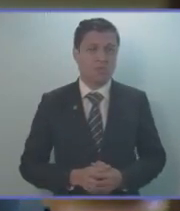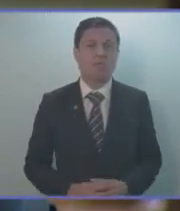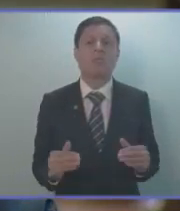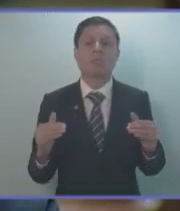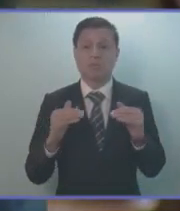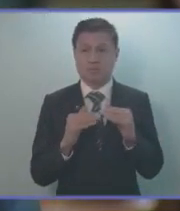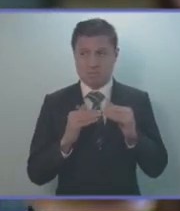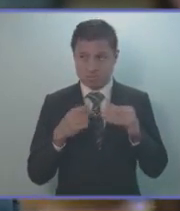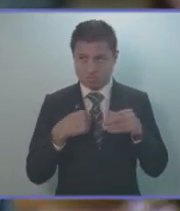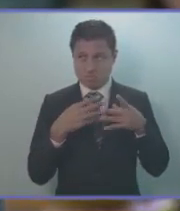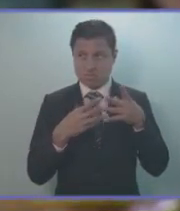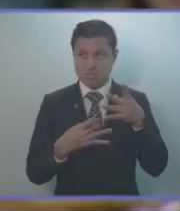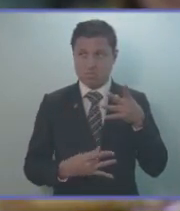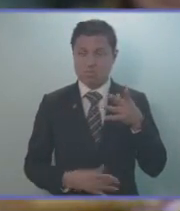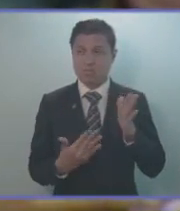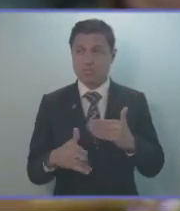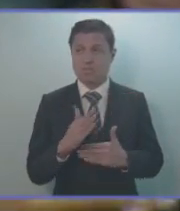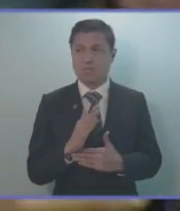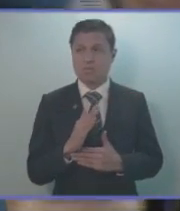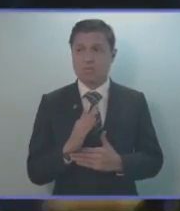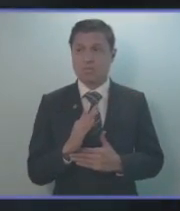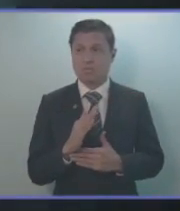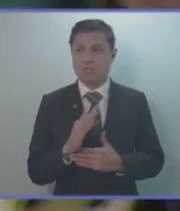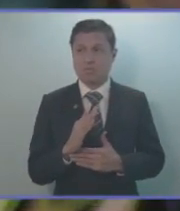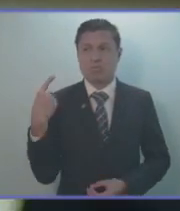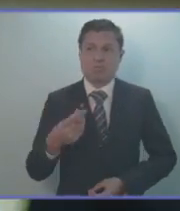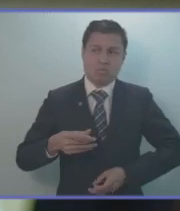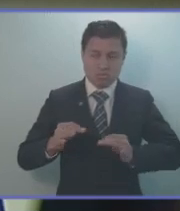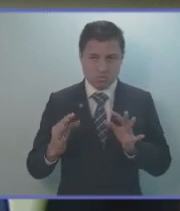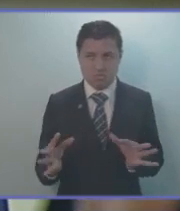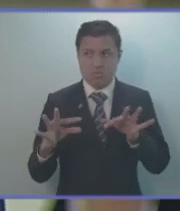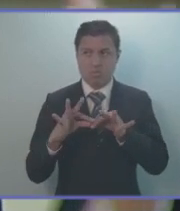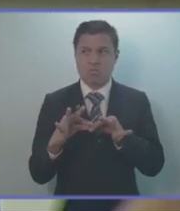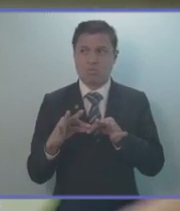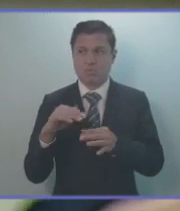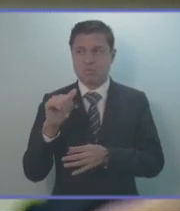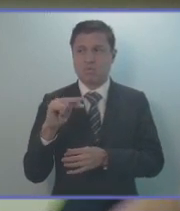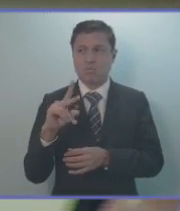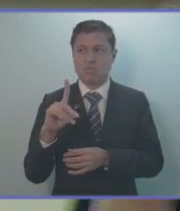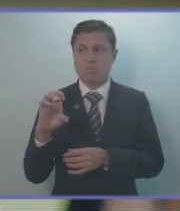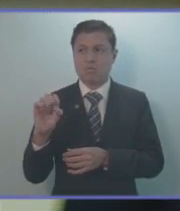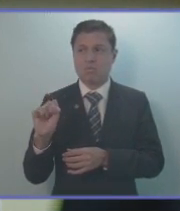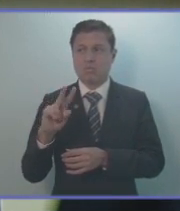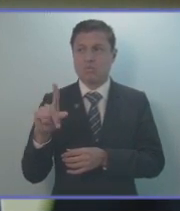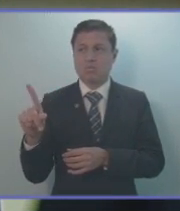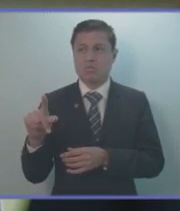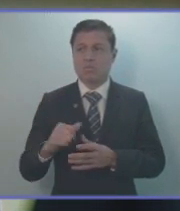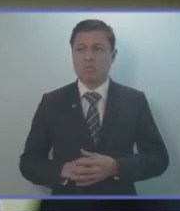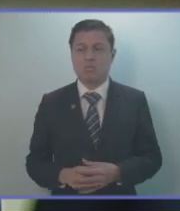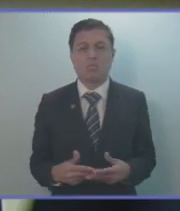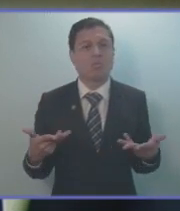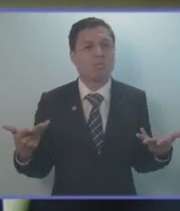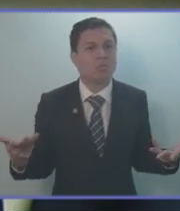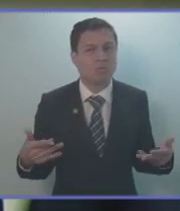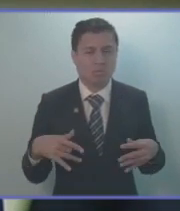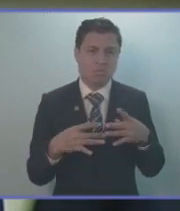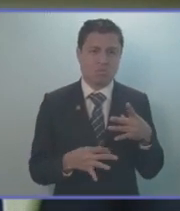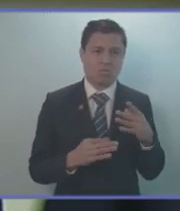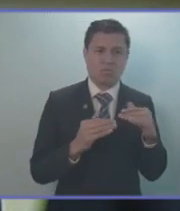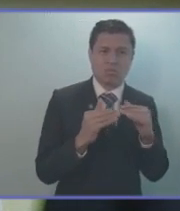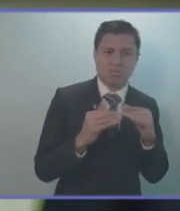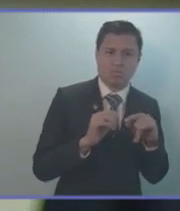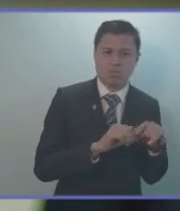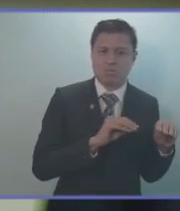también tengo la lista de más de 30 directores a Andes 21. Entonces la ley es